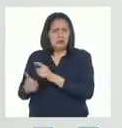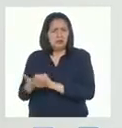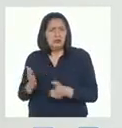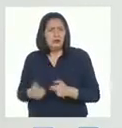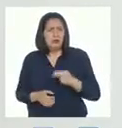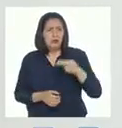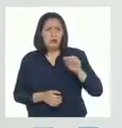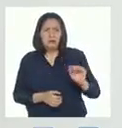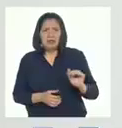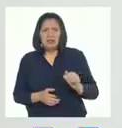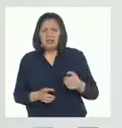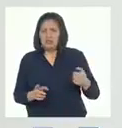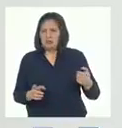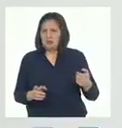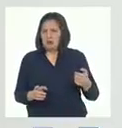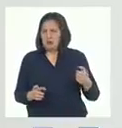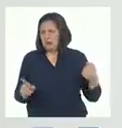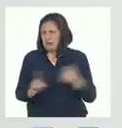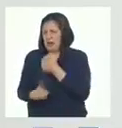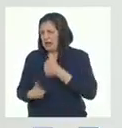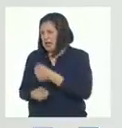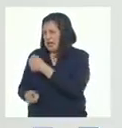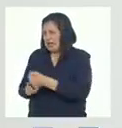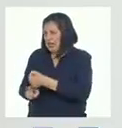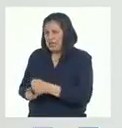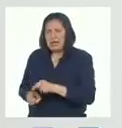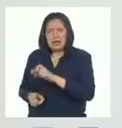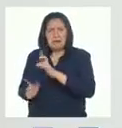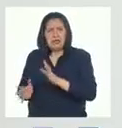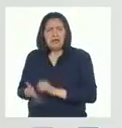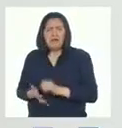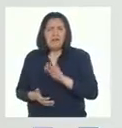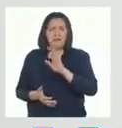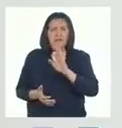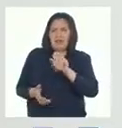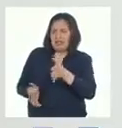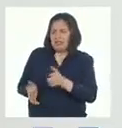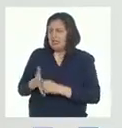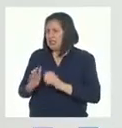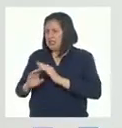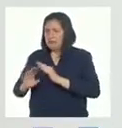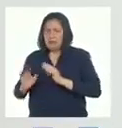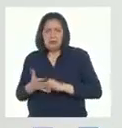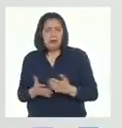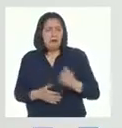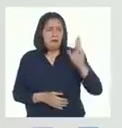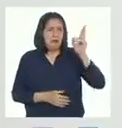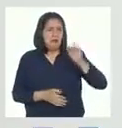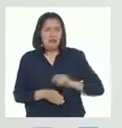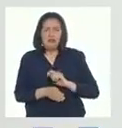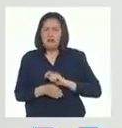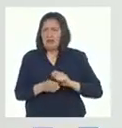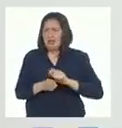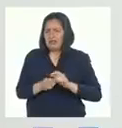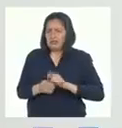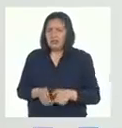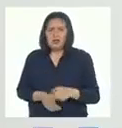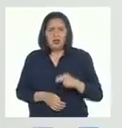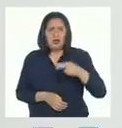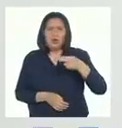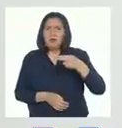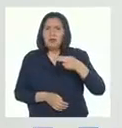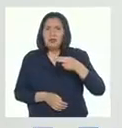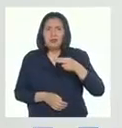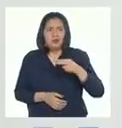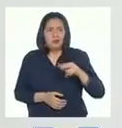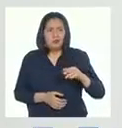Posteriormente, Humberto golpea a Paco en el recreo y Fariña lo defiende. Luego el profesor deja un ejercicio y finalmente Humberto